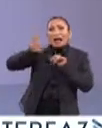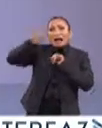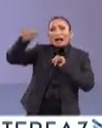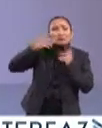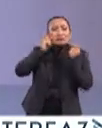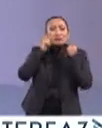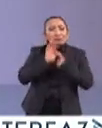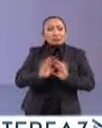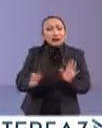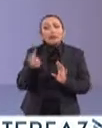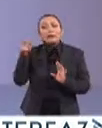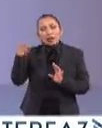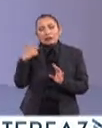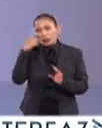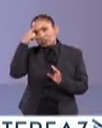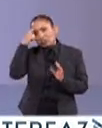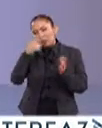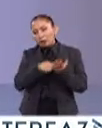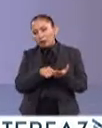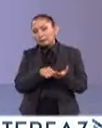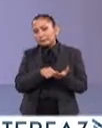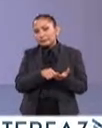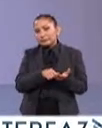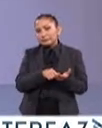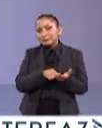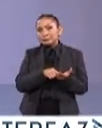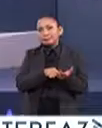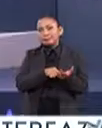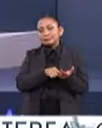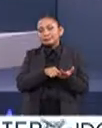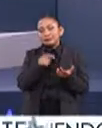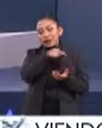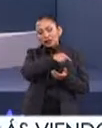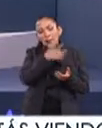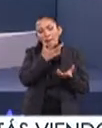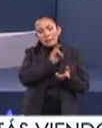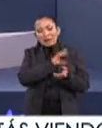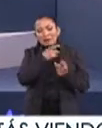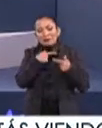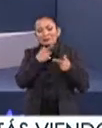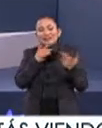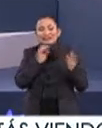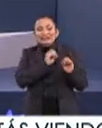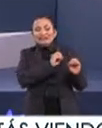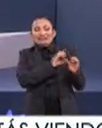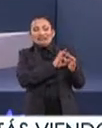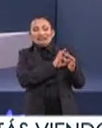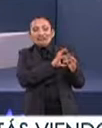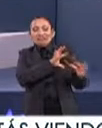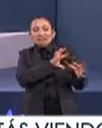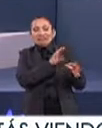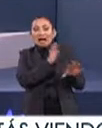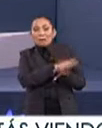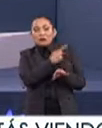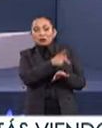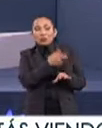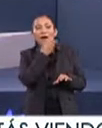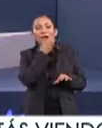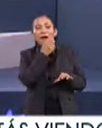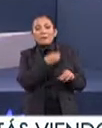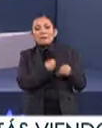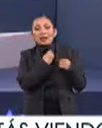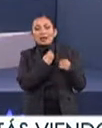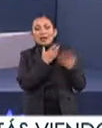verdad es que es lo que yo creo que les da más miedo a las personas, cambiar su rutina, dejar a los que